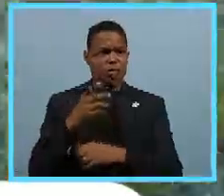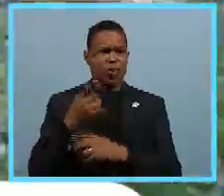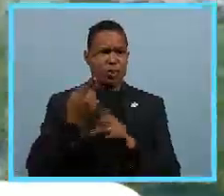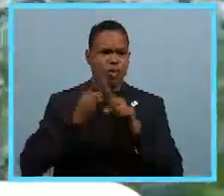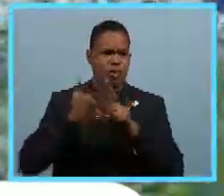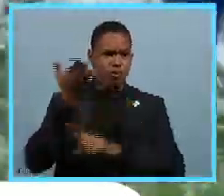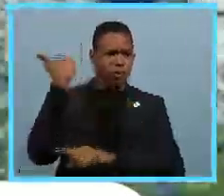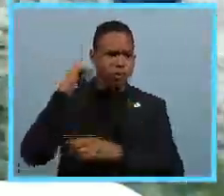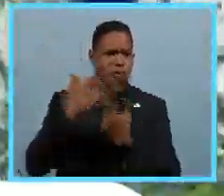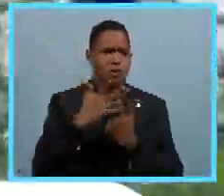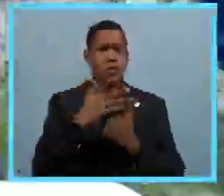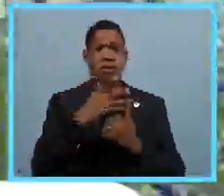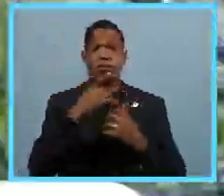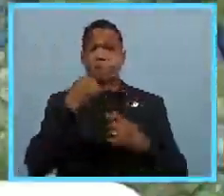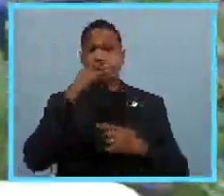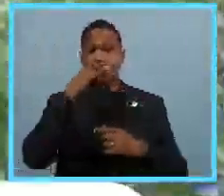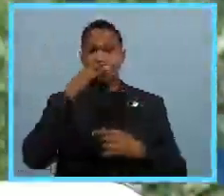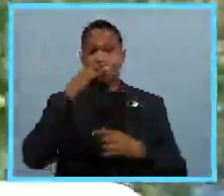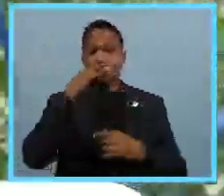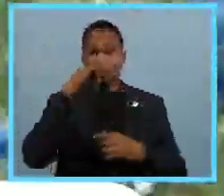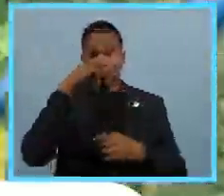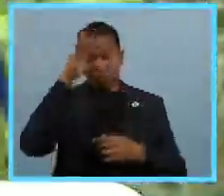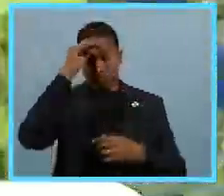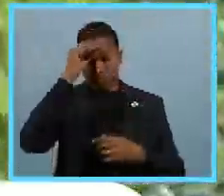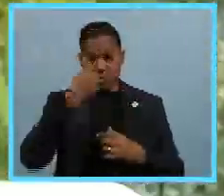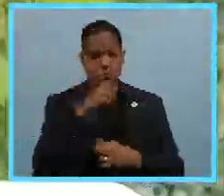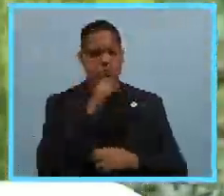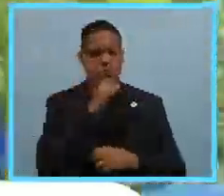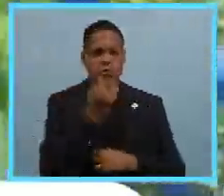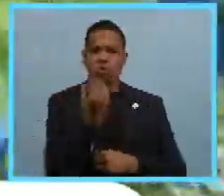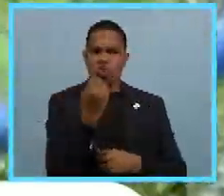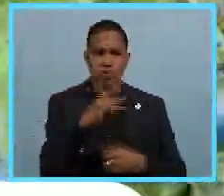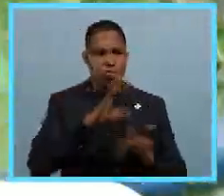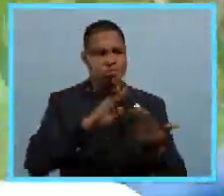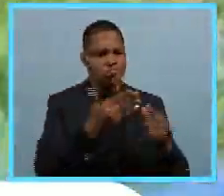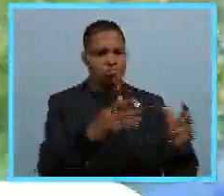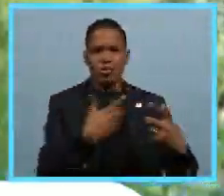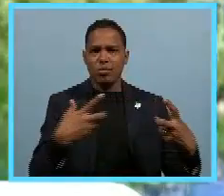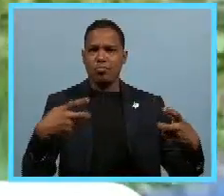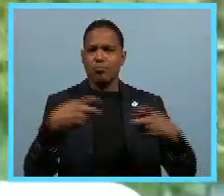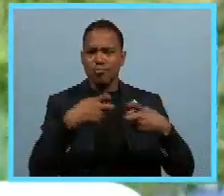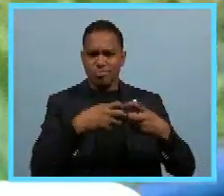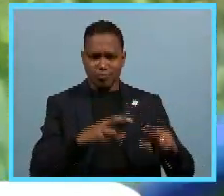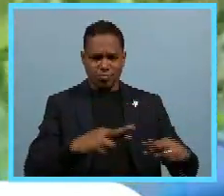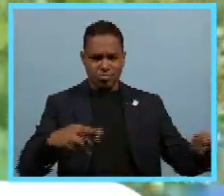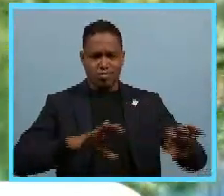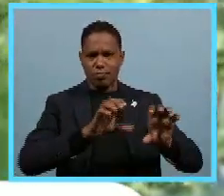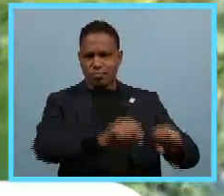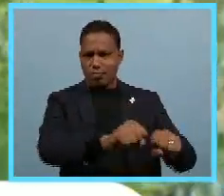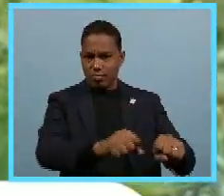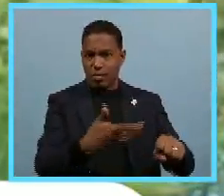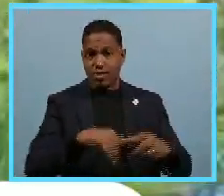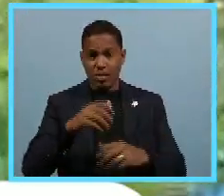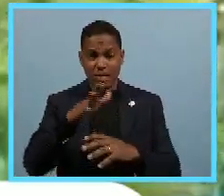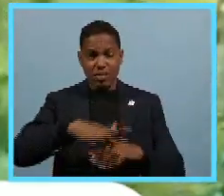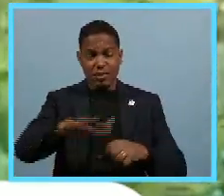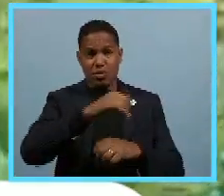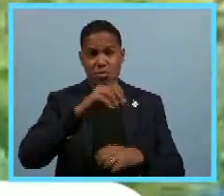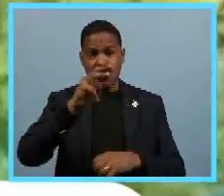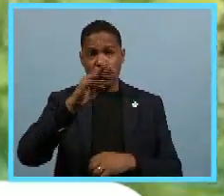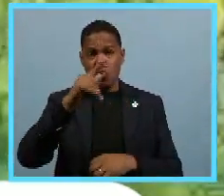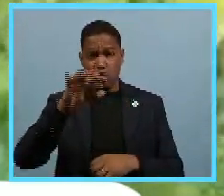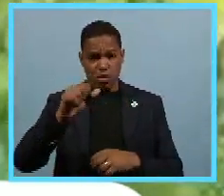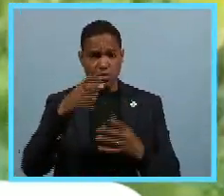menor de 12 años electrocutado en un hecho ocurrido en el sector Los Multis de esa provincia. No se pierdan